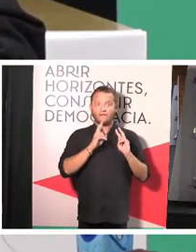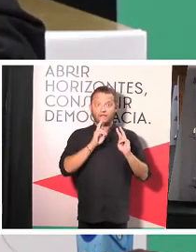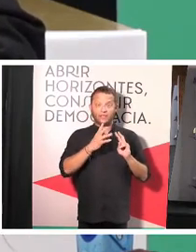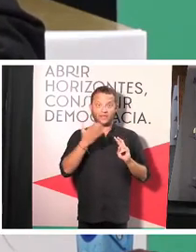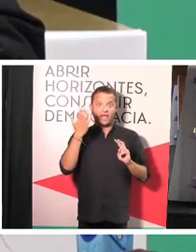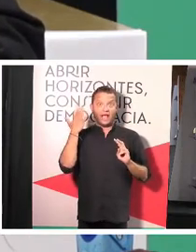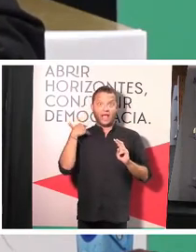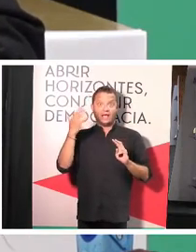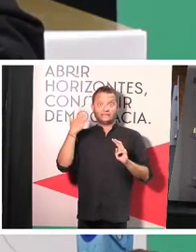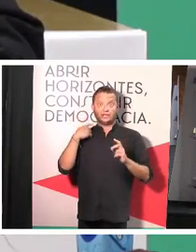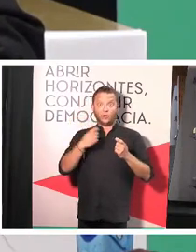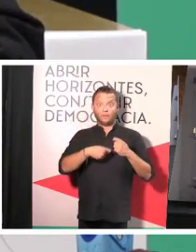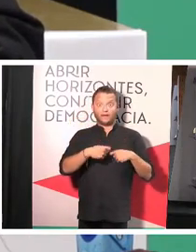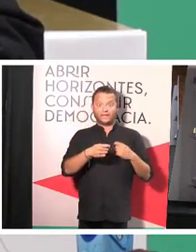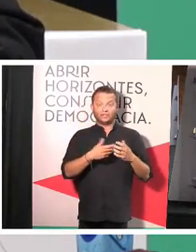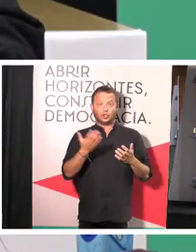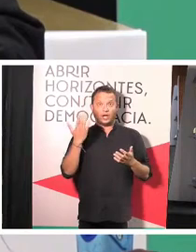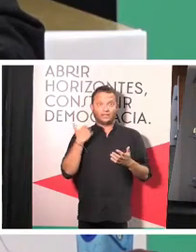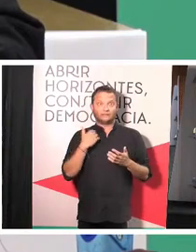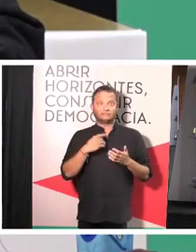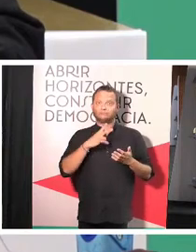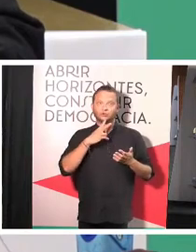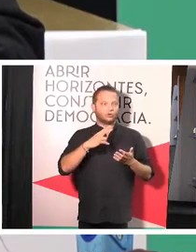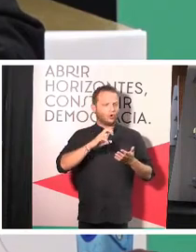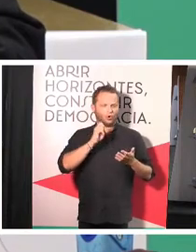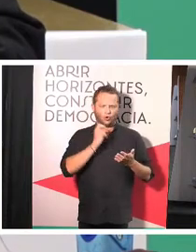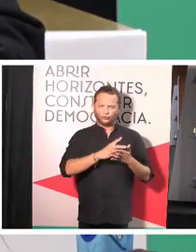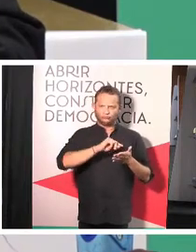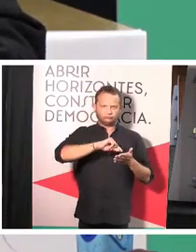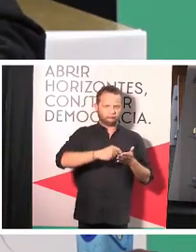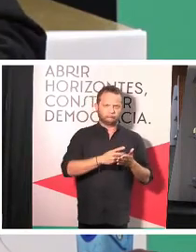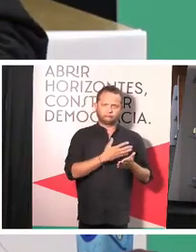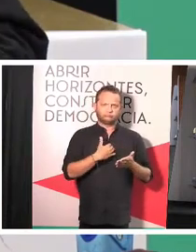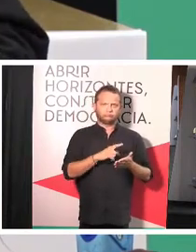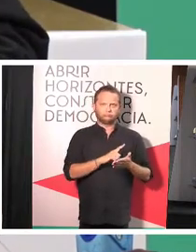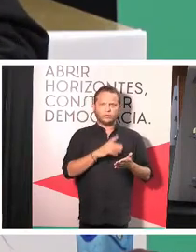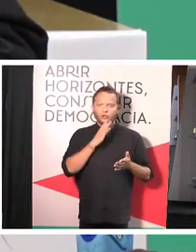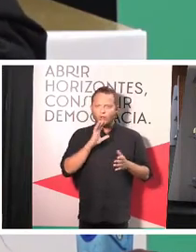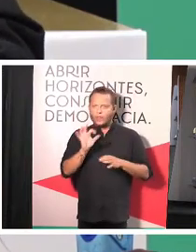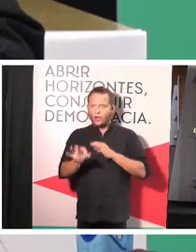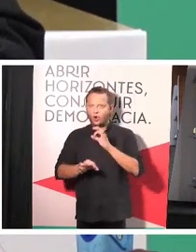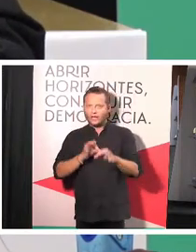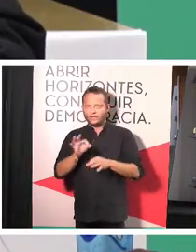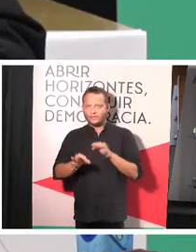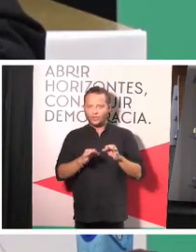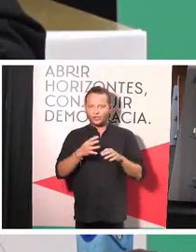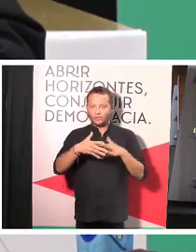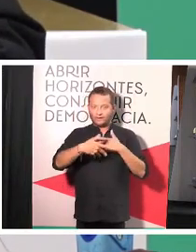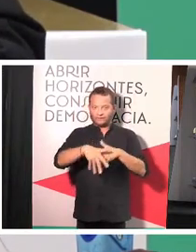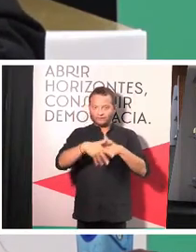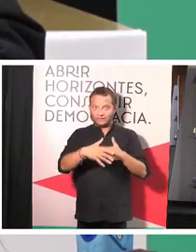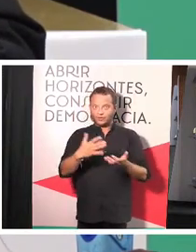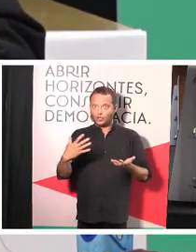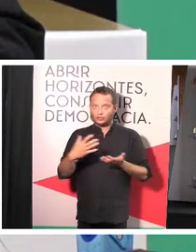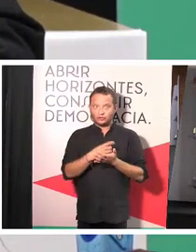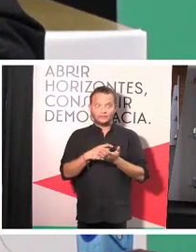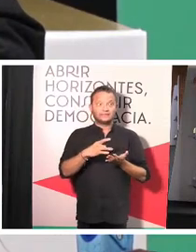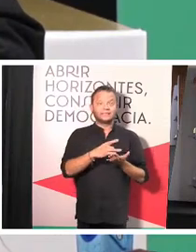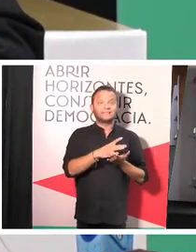el contrato mercantil que entonces teníamos, los organizadores de estas manifestaciones somos